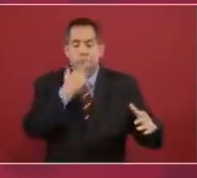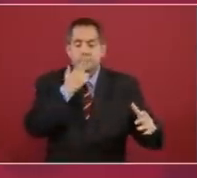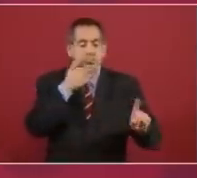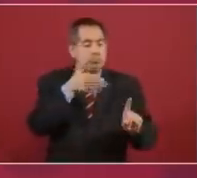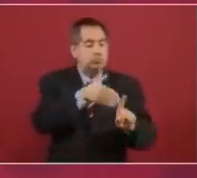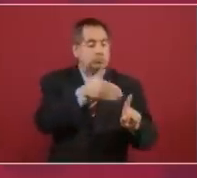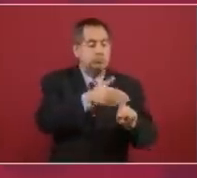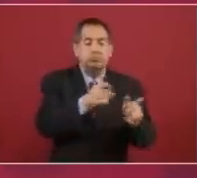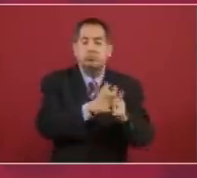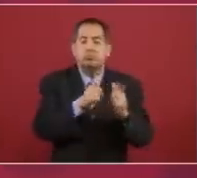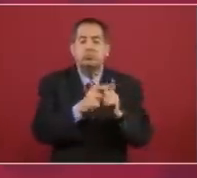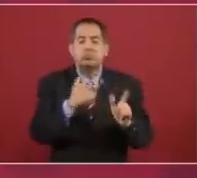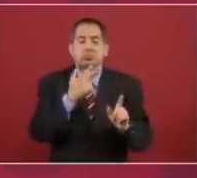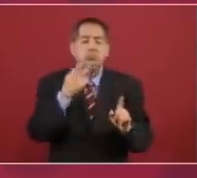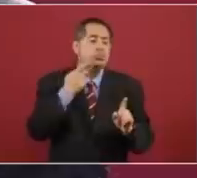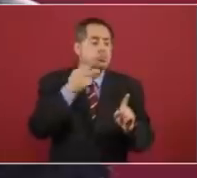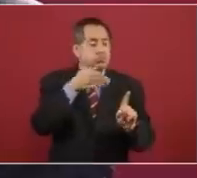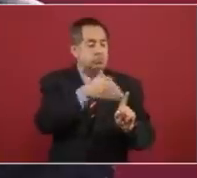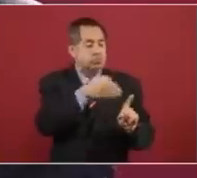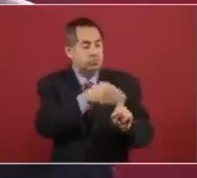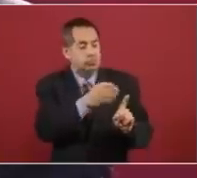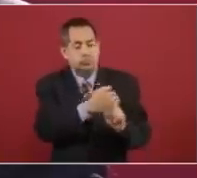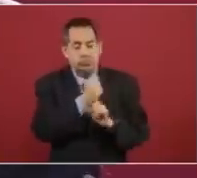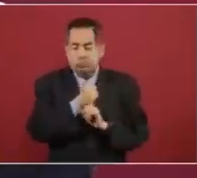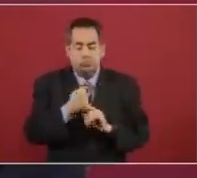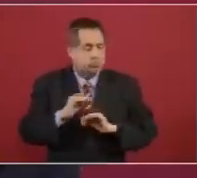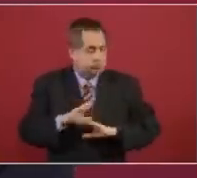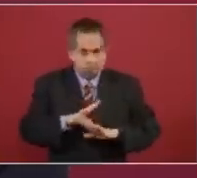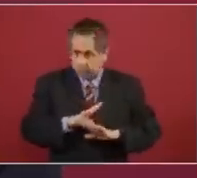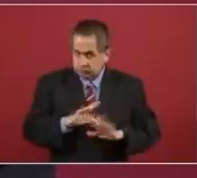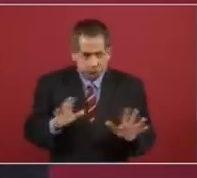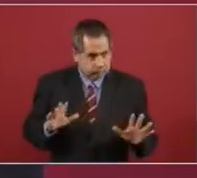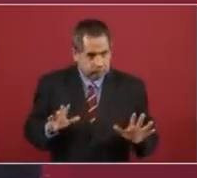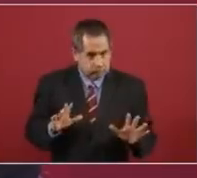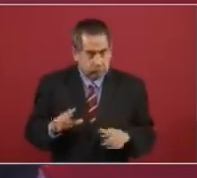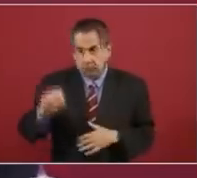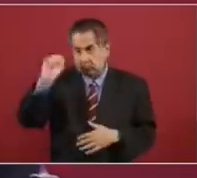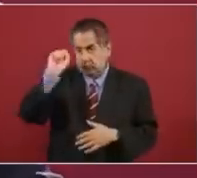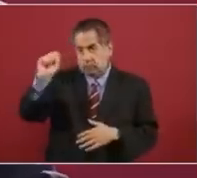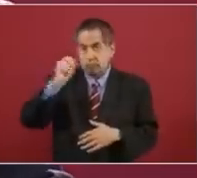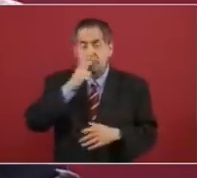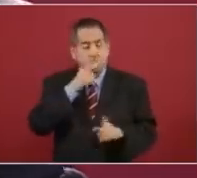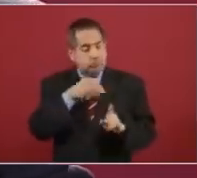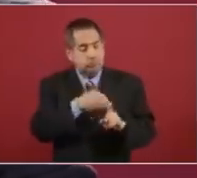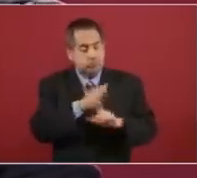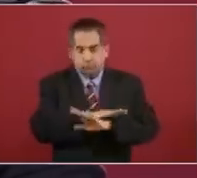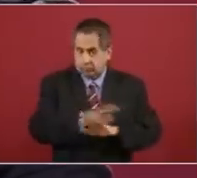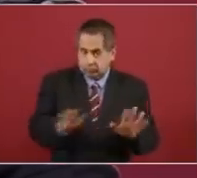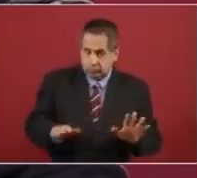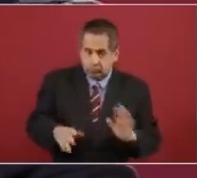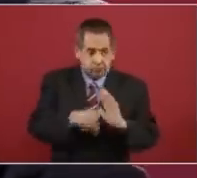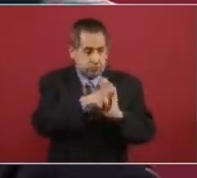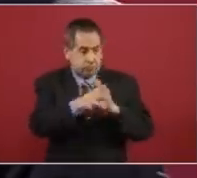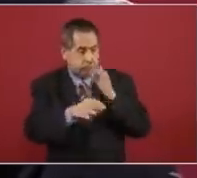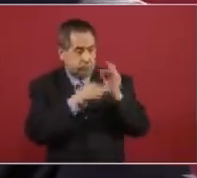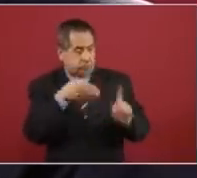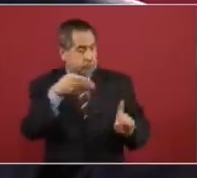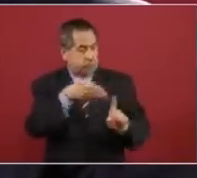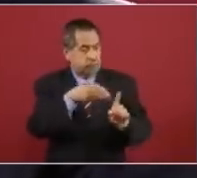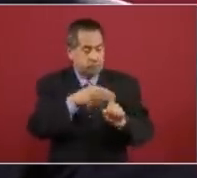predilecto, preferido, no hay sindicato predilecto, preferido, no hay medio de